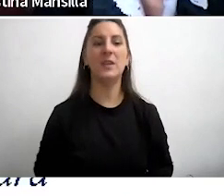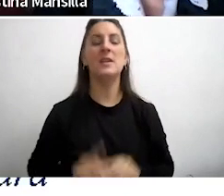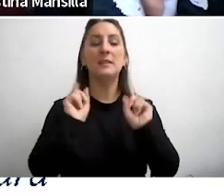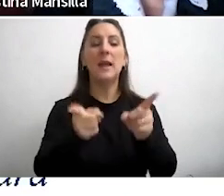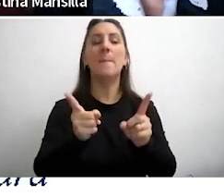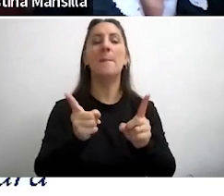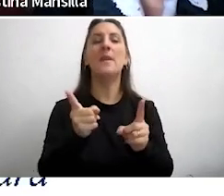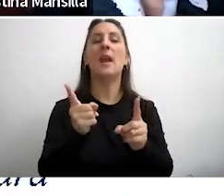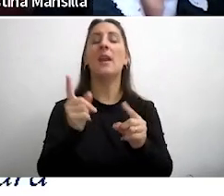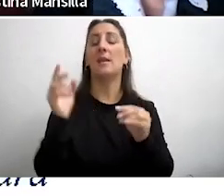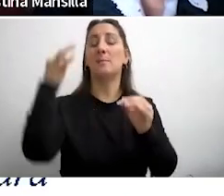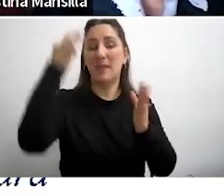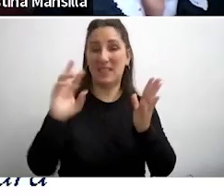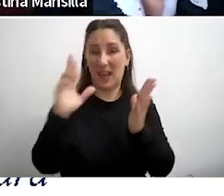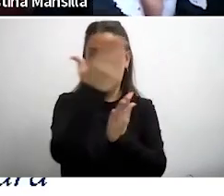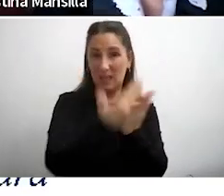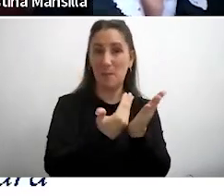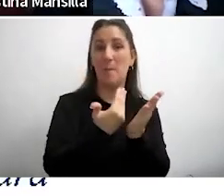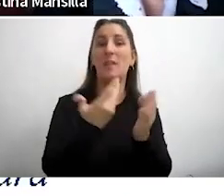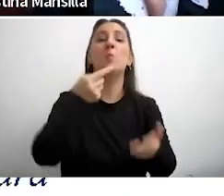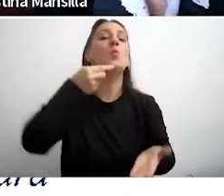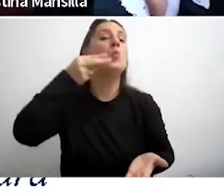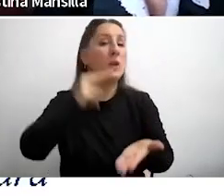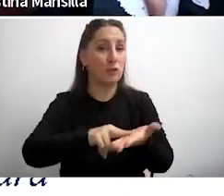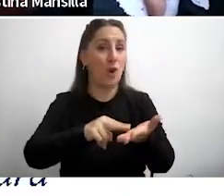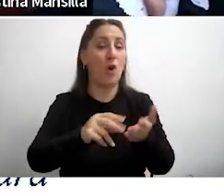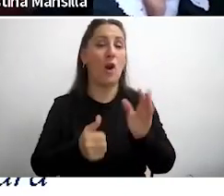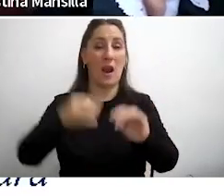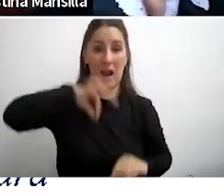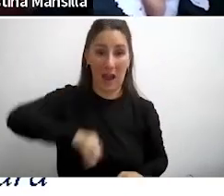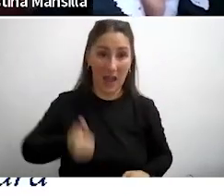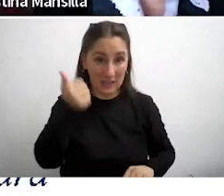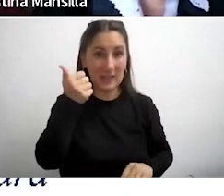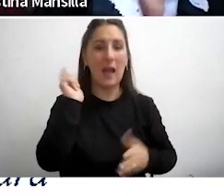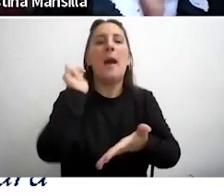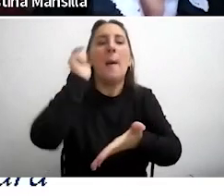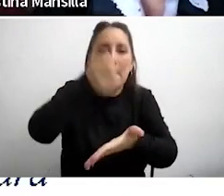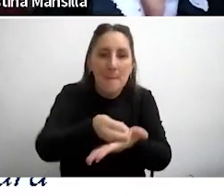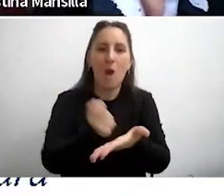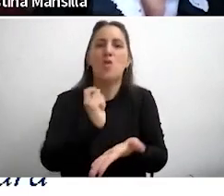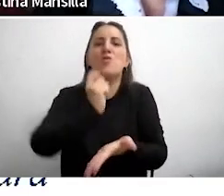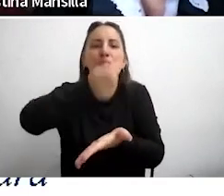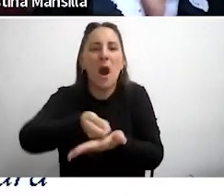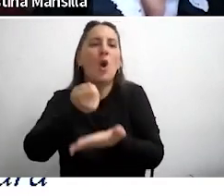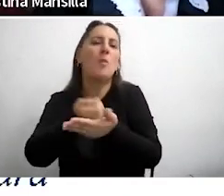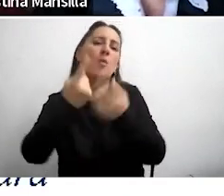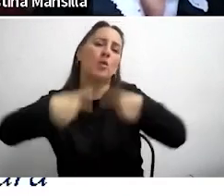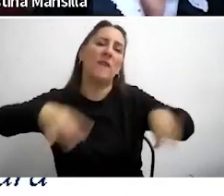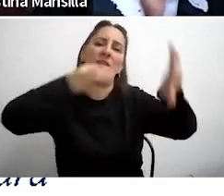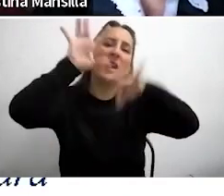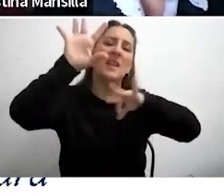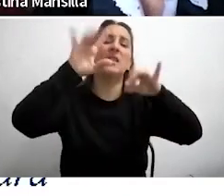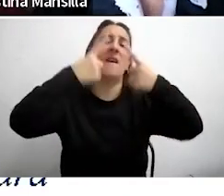de retención de impuesto a las ganancias que se aplica en cada pago producto de operaciones de venta de bienes